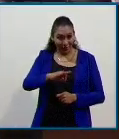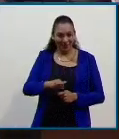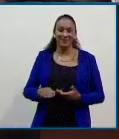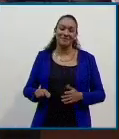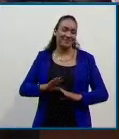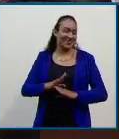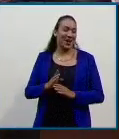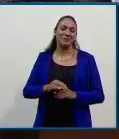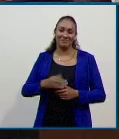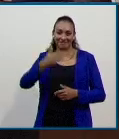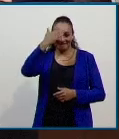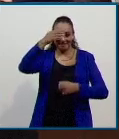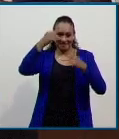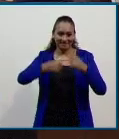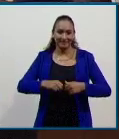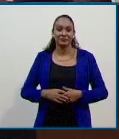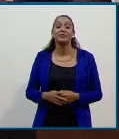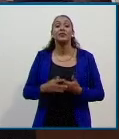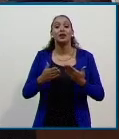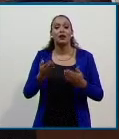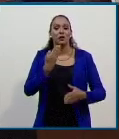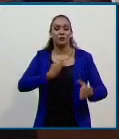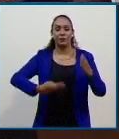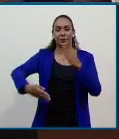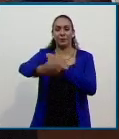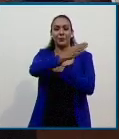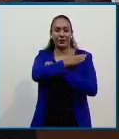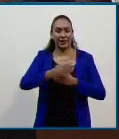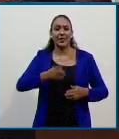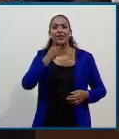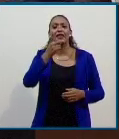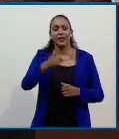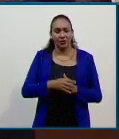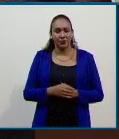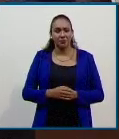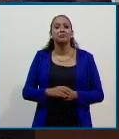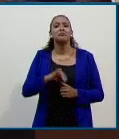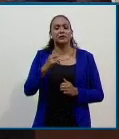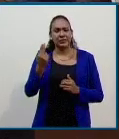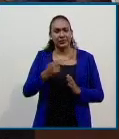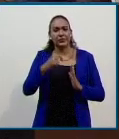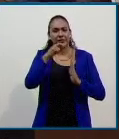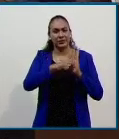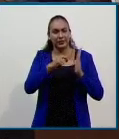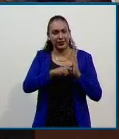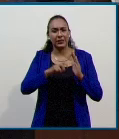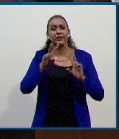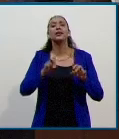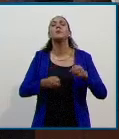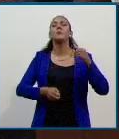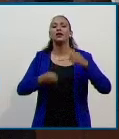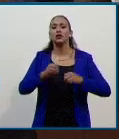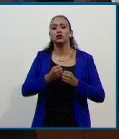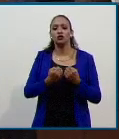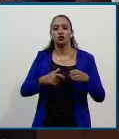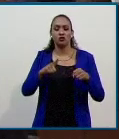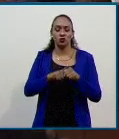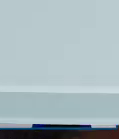mensaje como presidenta electa, Claudia Sheinbaum habló de la necesidad de una reforma en materia de justicia